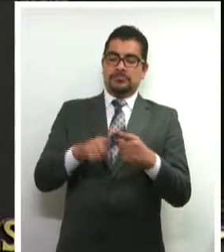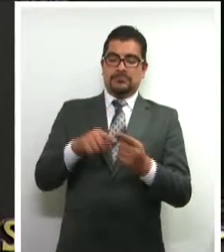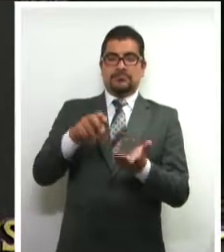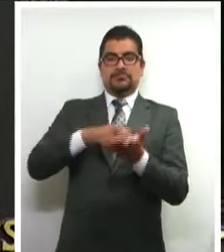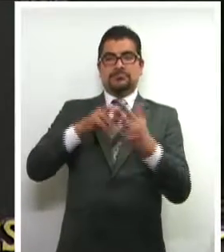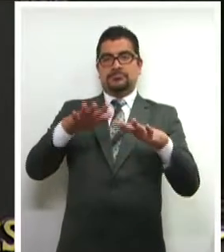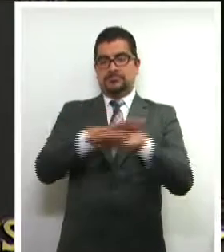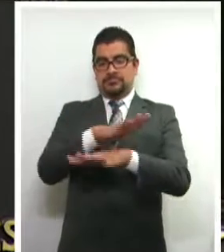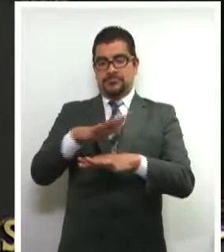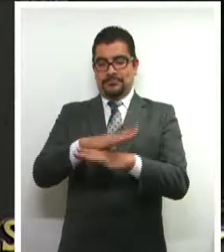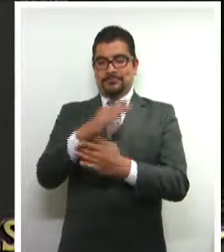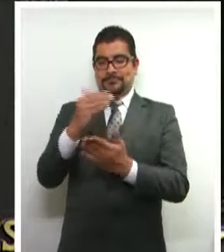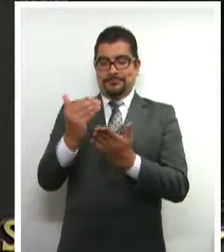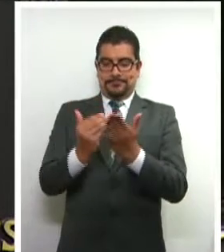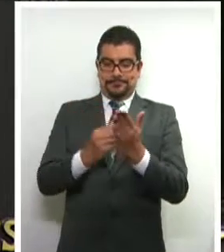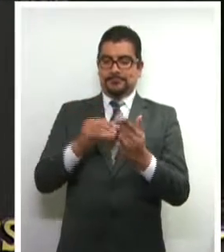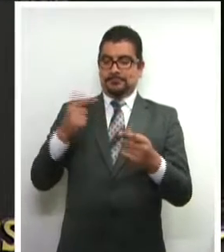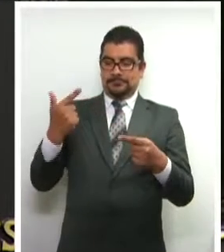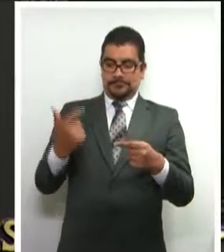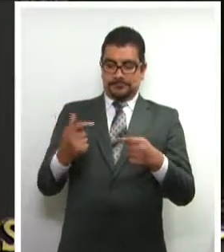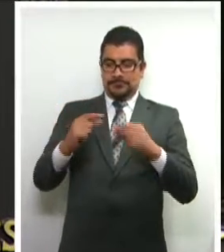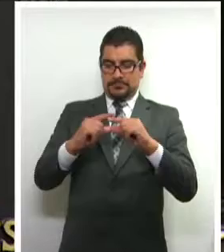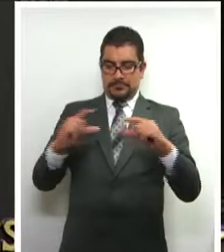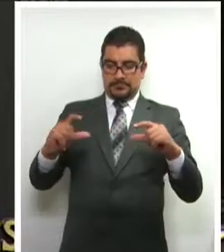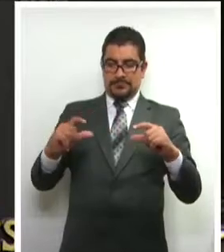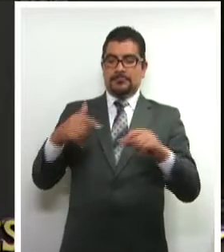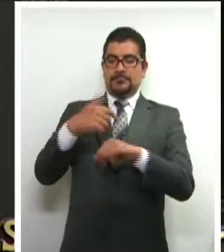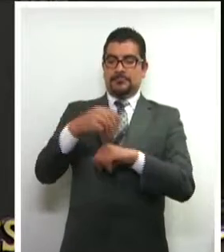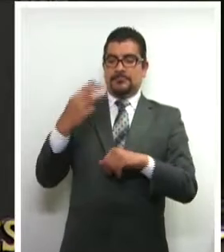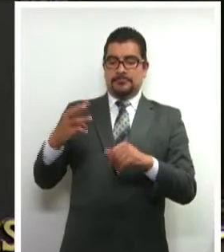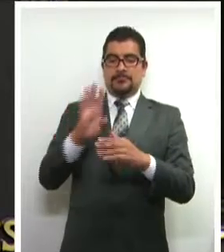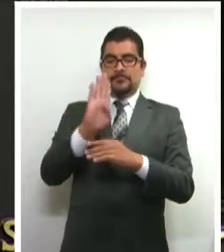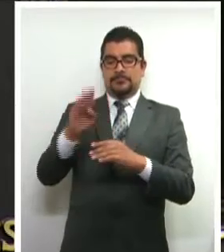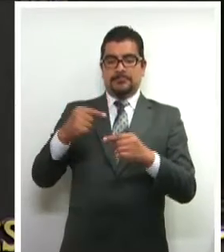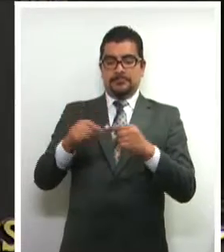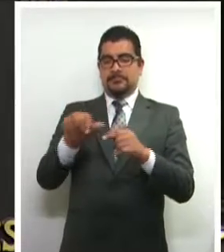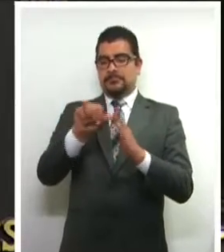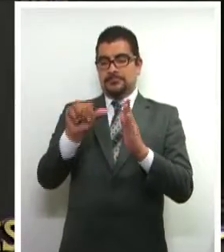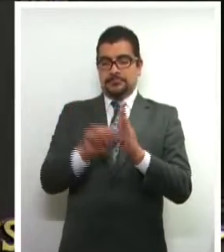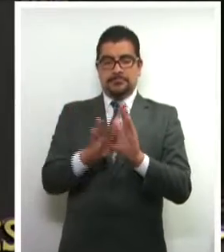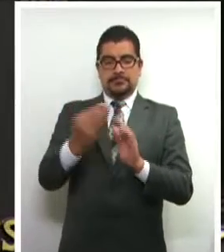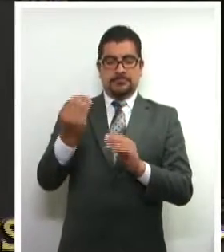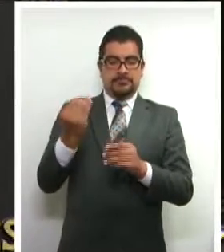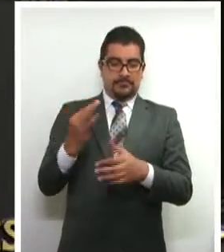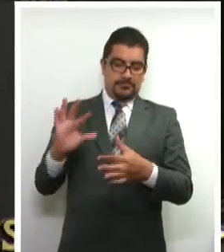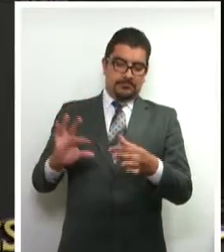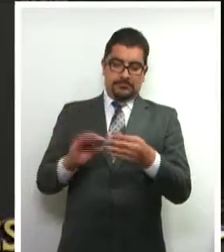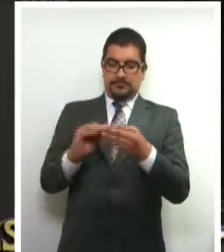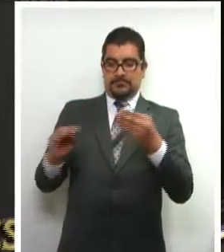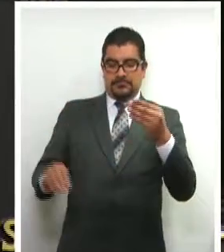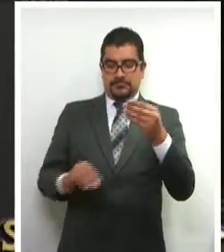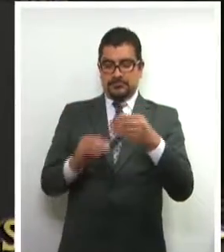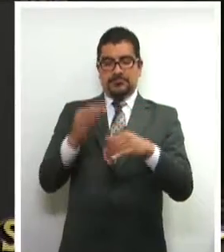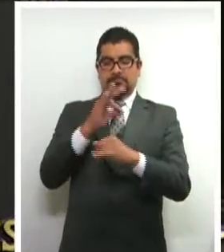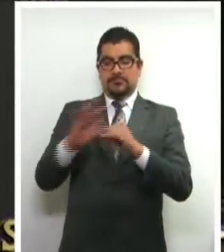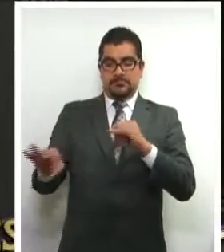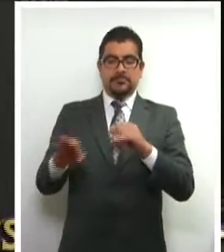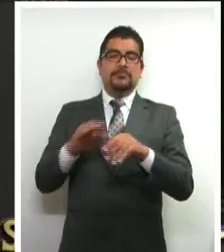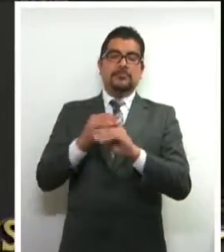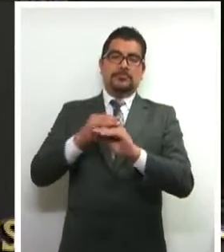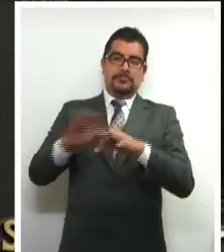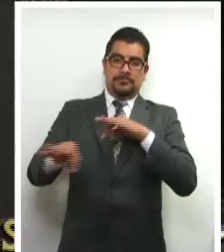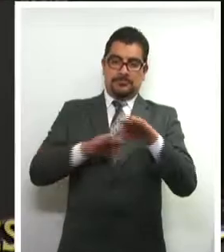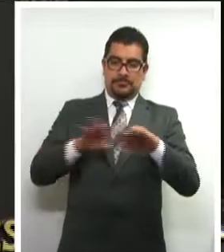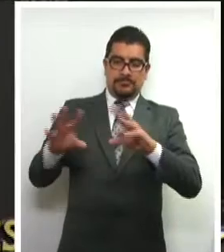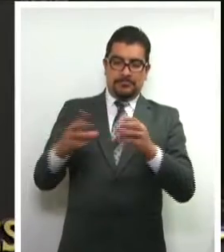modificación de la fracción séptima, numeral 3, apartado B del artículo 59. De acuerdo al último informe de labores